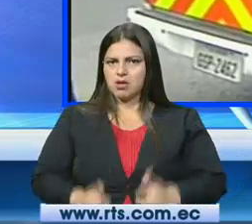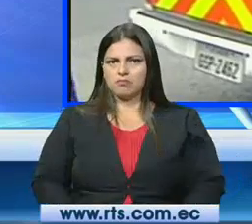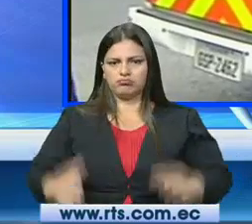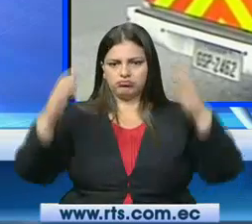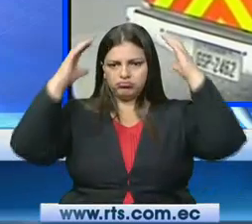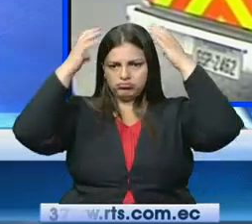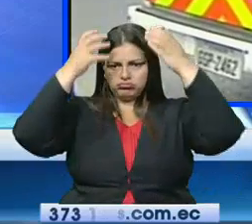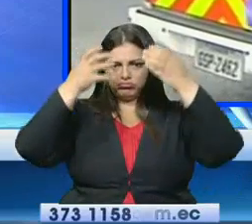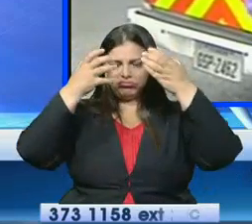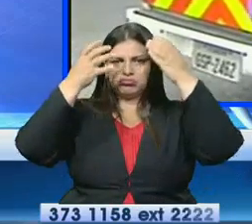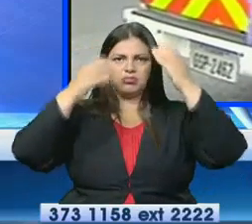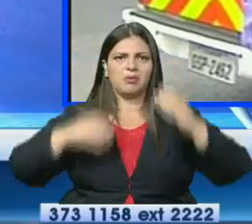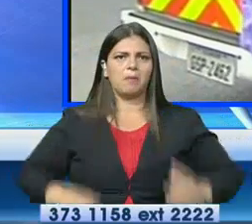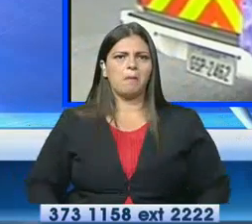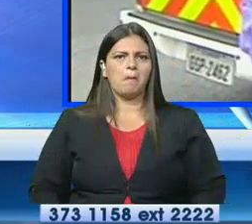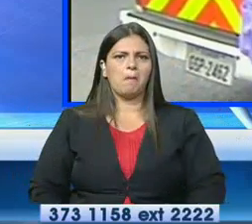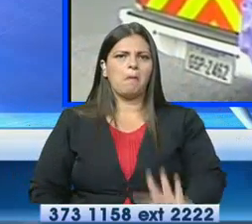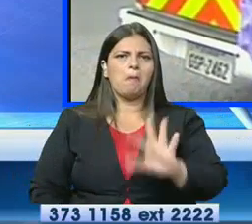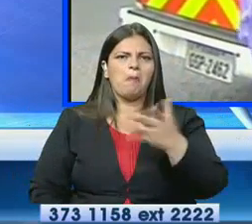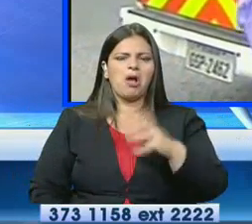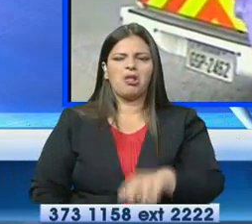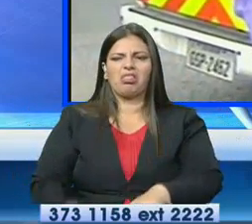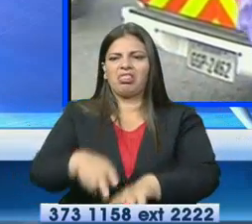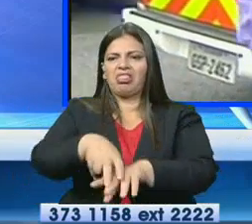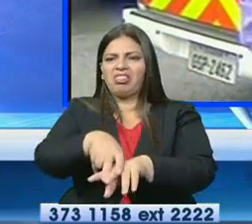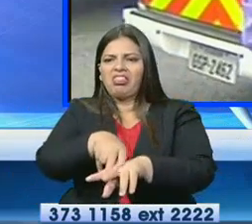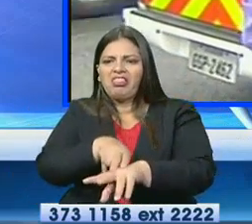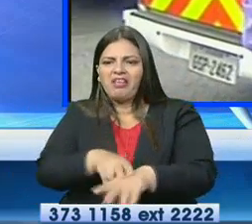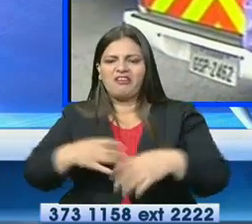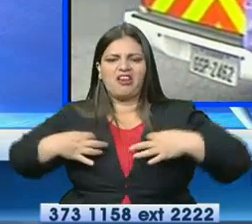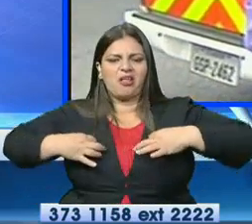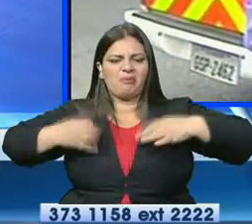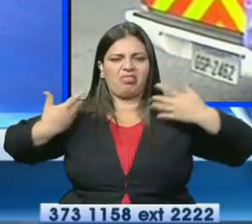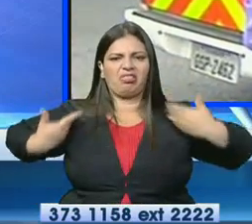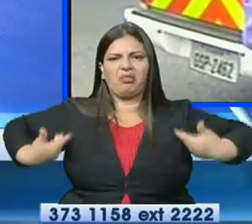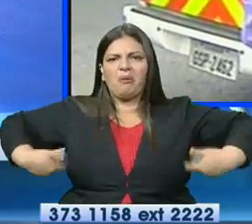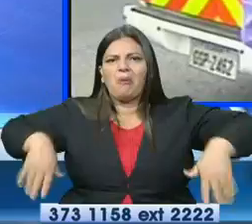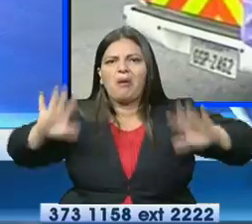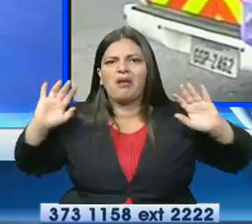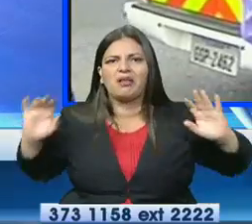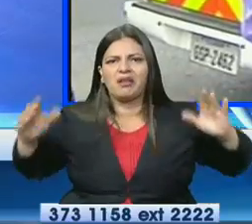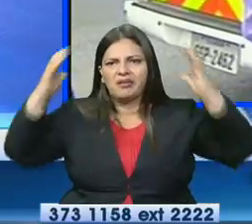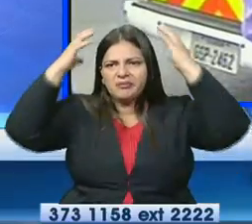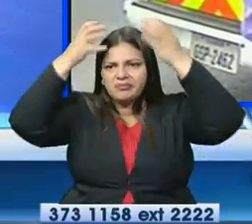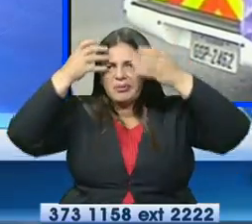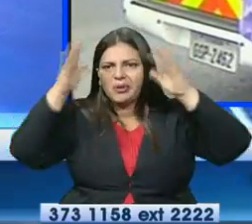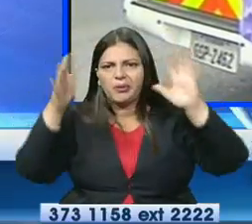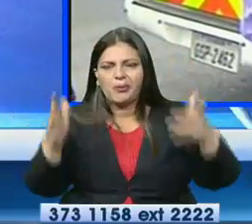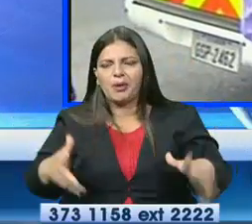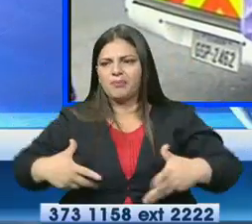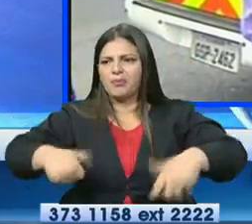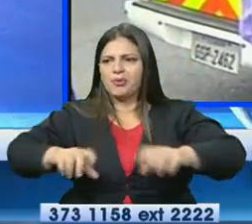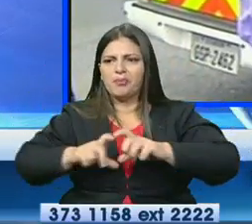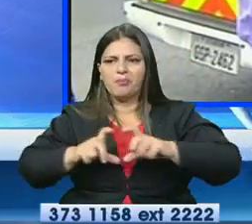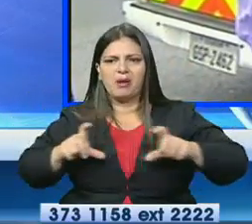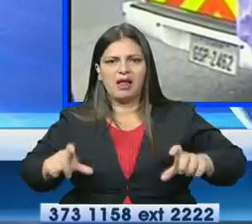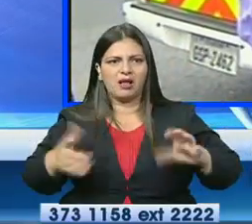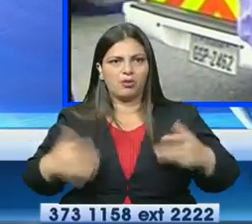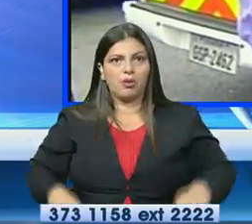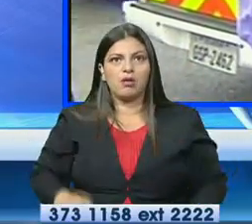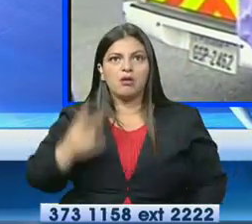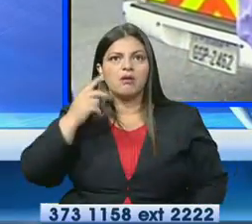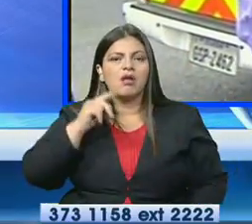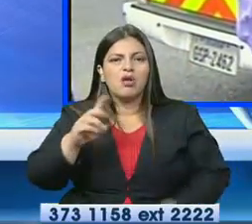no es la adecuada para dar un servicio, con estas motos que no son las homologadas. Exacto. Sin placas, con el parlante a todo